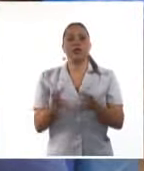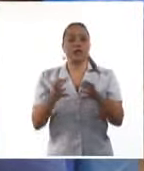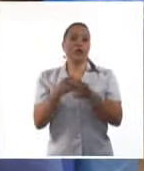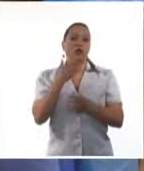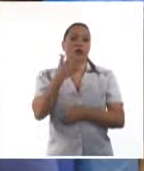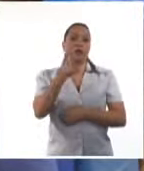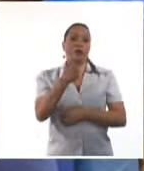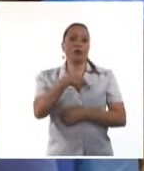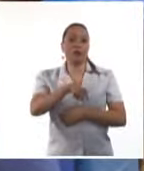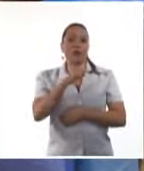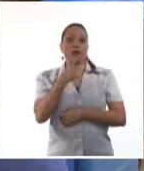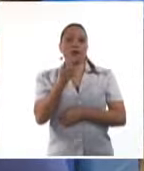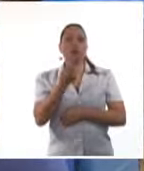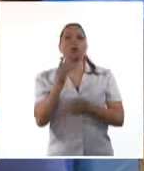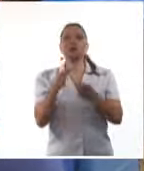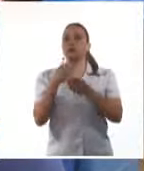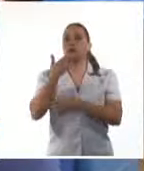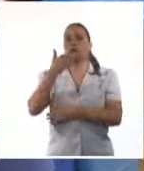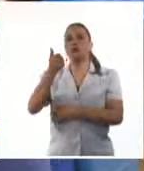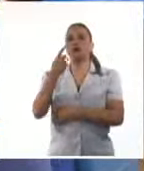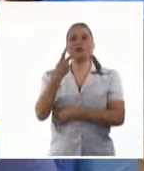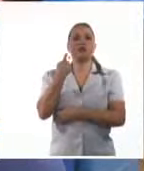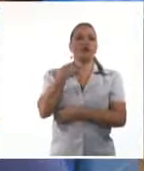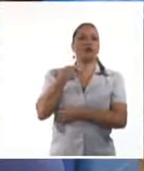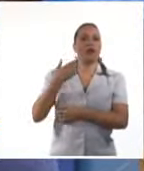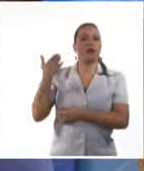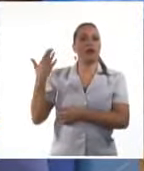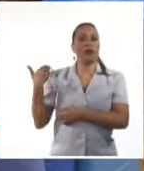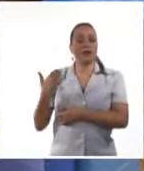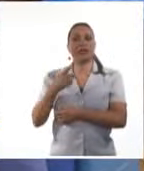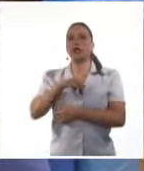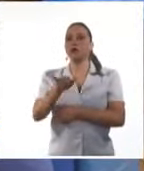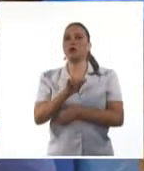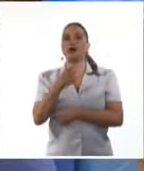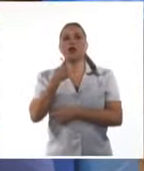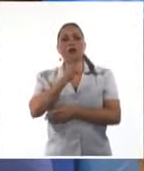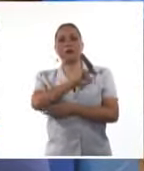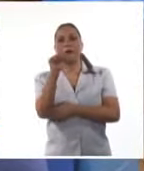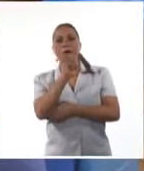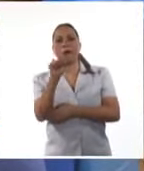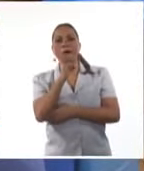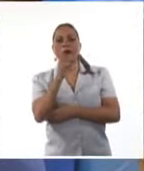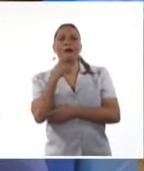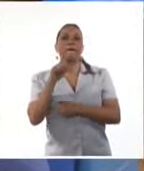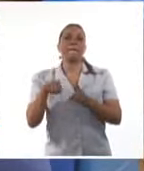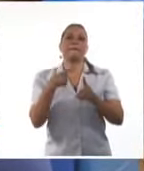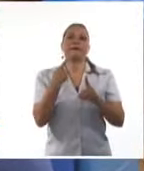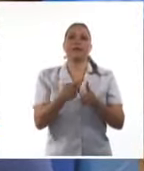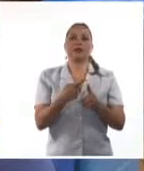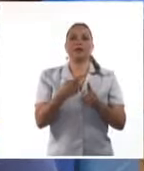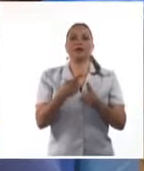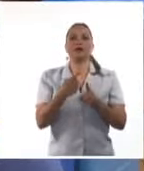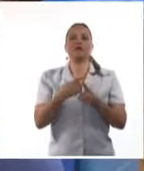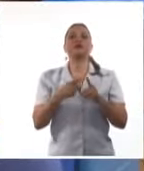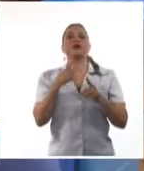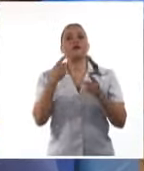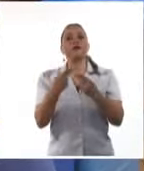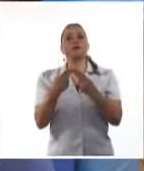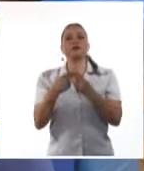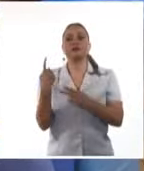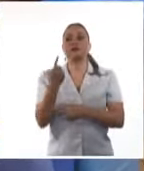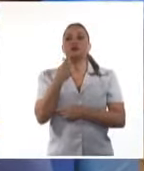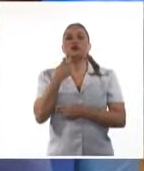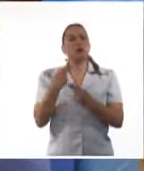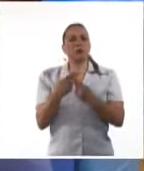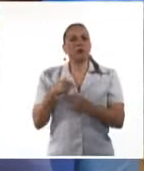jugado a nosotros hace 2 años, es el equipo que más victoria ha obtenido ante nosotros y bueno, nos tocó jugar con ellos,